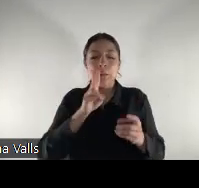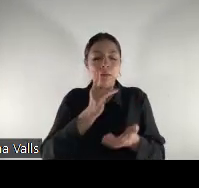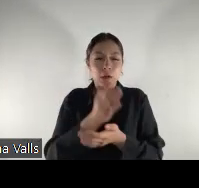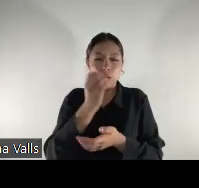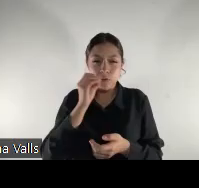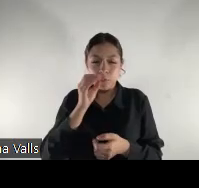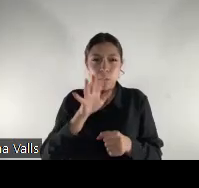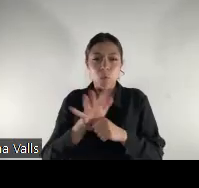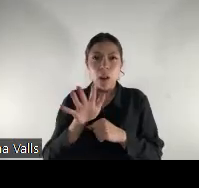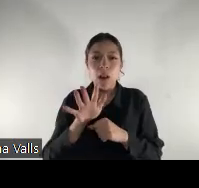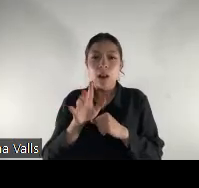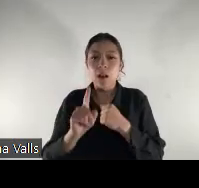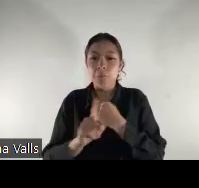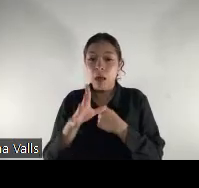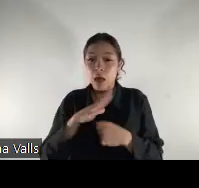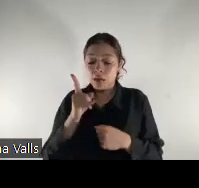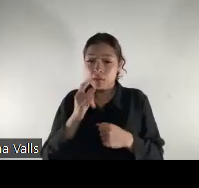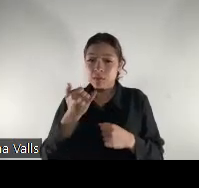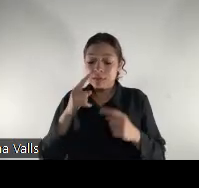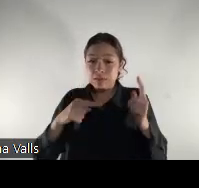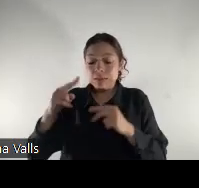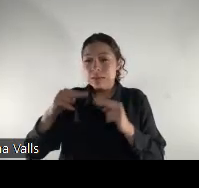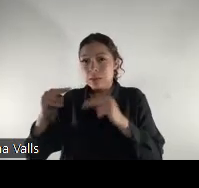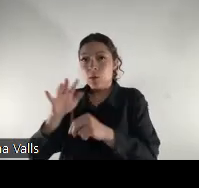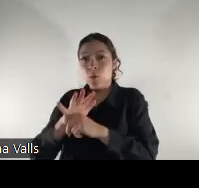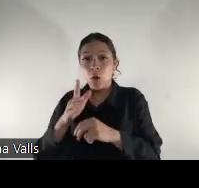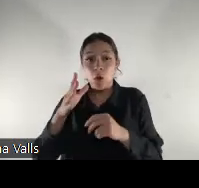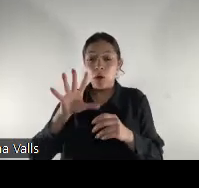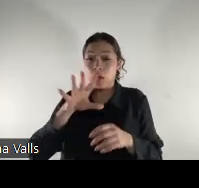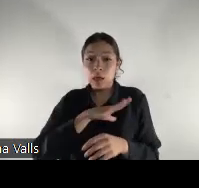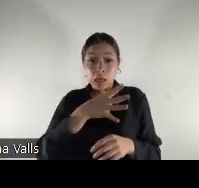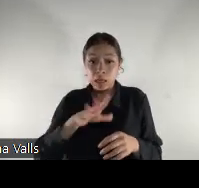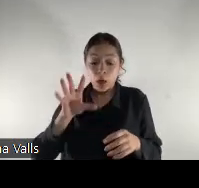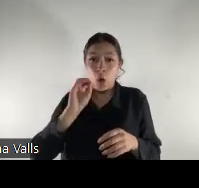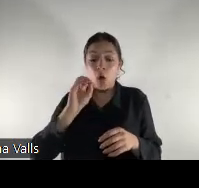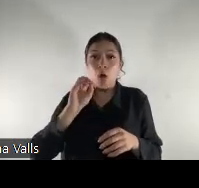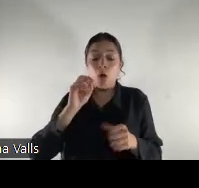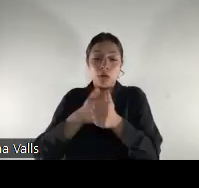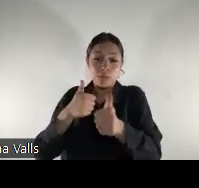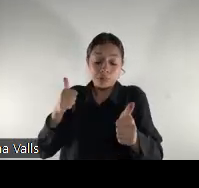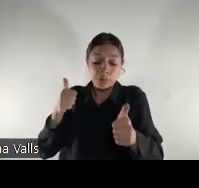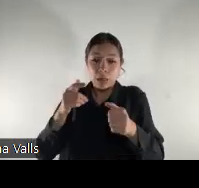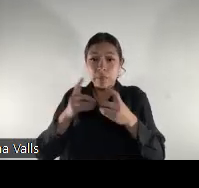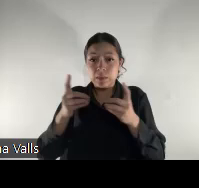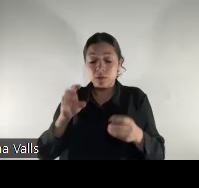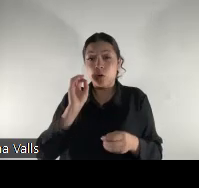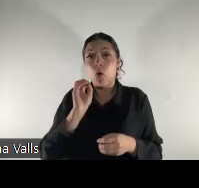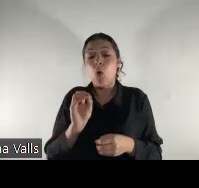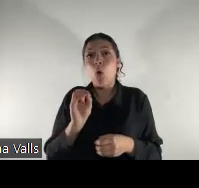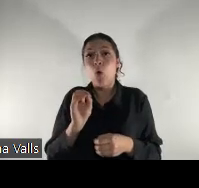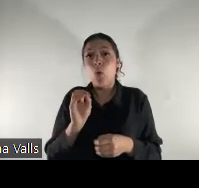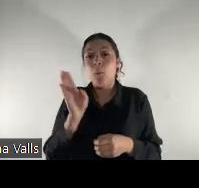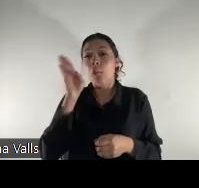los déficits que se encuentran en nuestros pacientes son de manera global, como puede ser un retraso global del desarrollo, o bien de